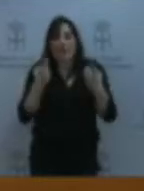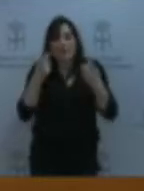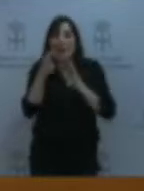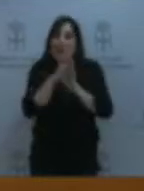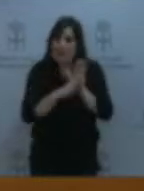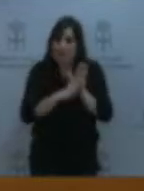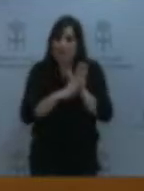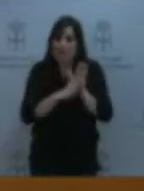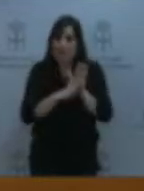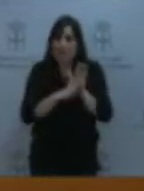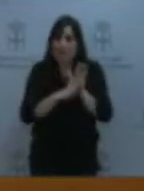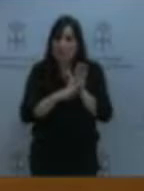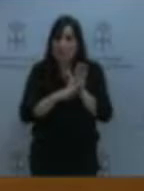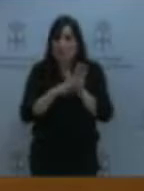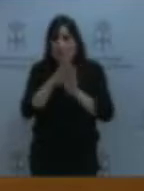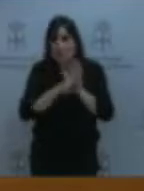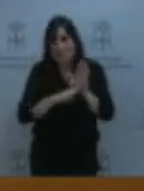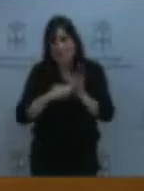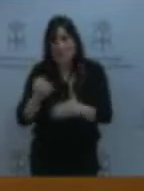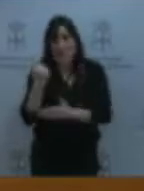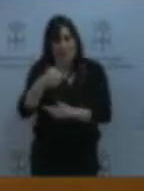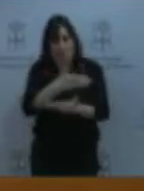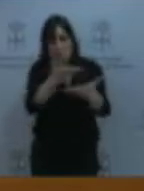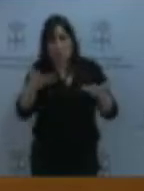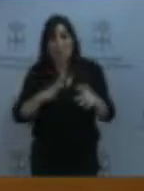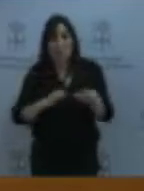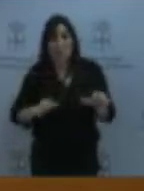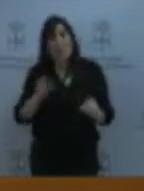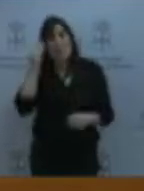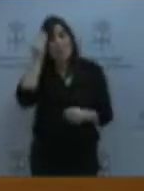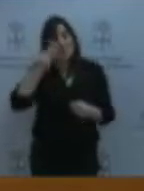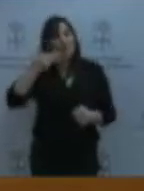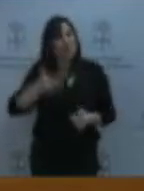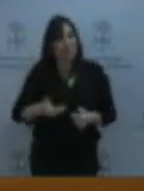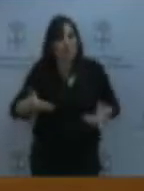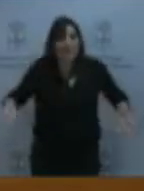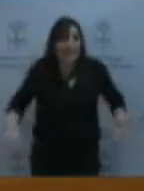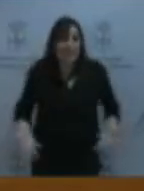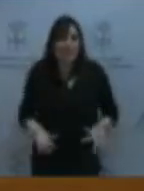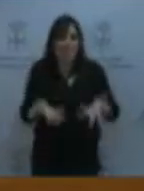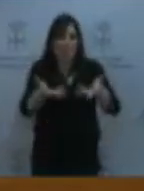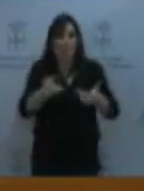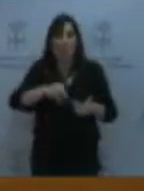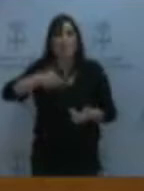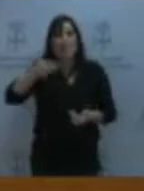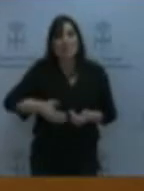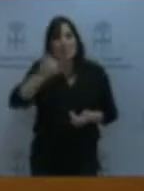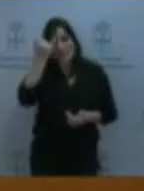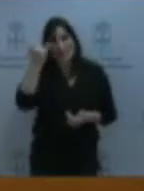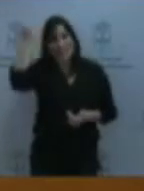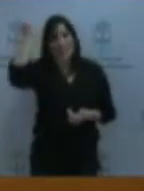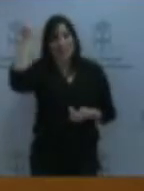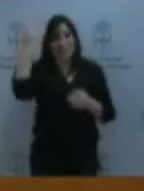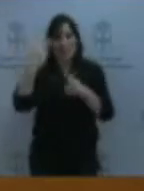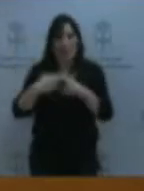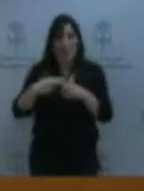apoyadas por la mayoría. Pero sí pensamos que es importante el impulso y es importante también la iniciativa política, porque estamos hablando de iniciativas políticas desde